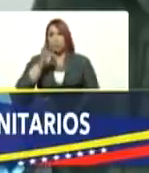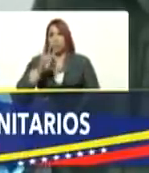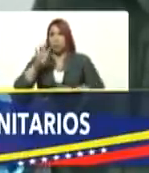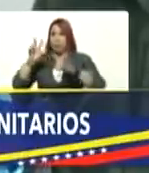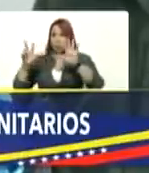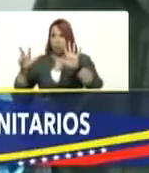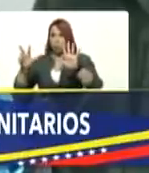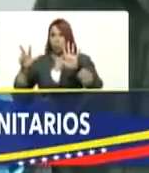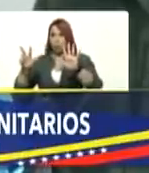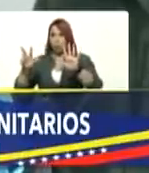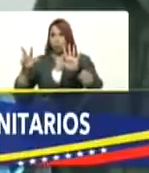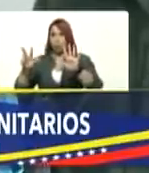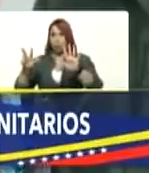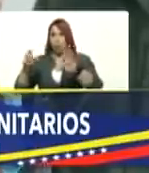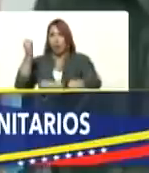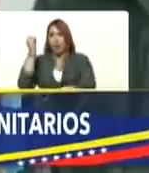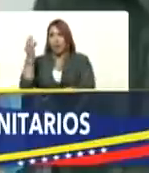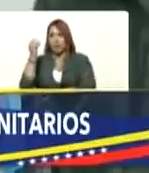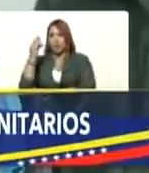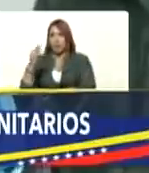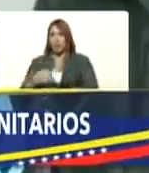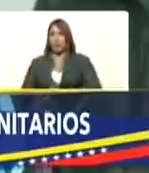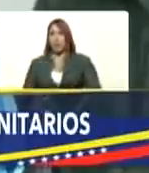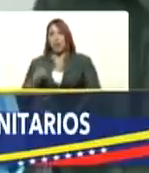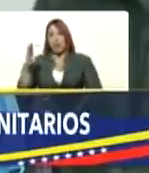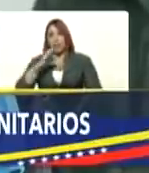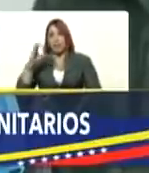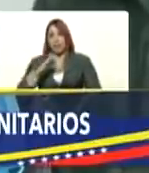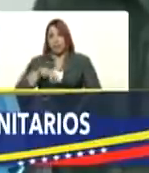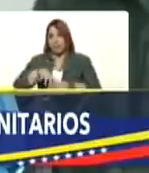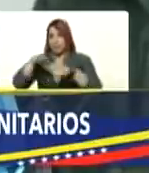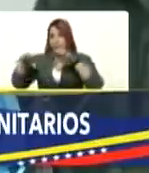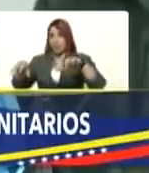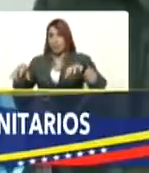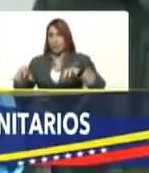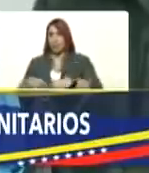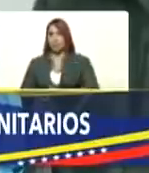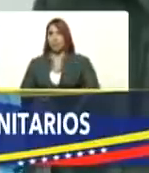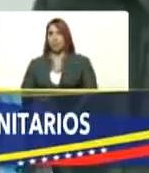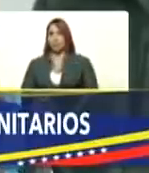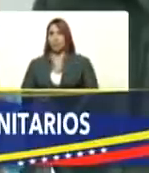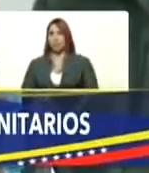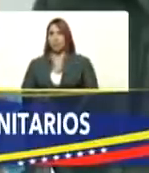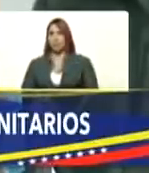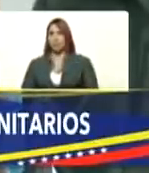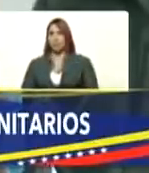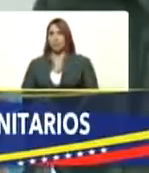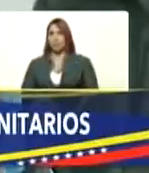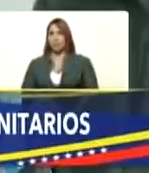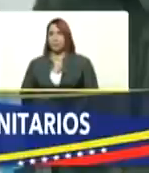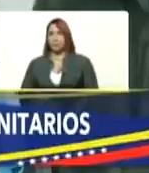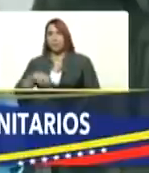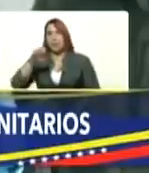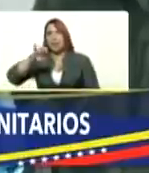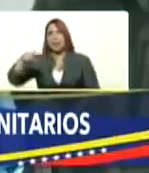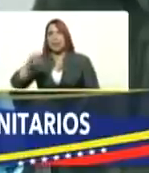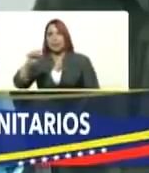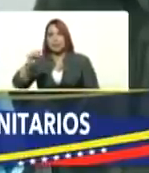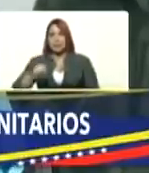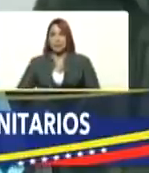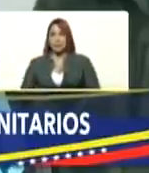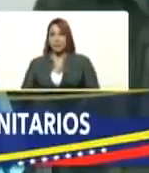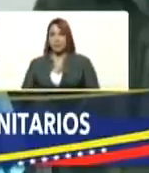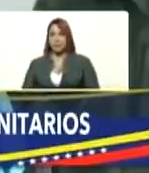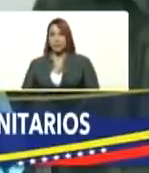148 asambleas. Caracas se divide, mi comandante en jefe, en ejes territoriales. En